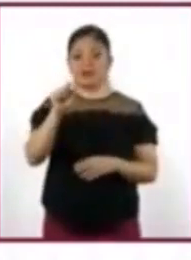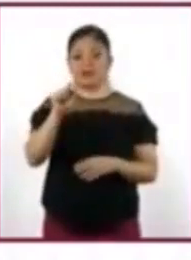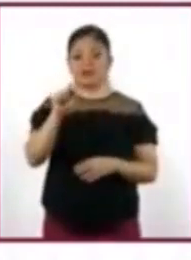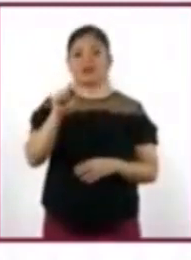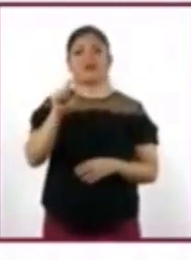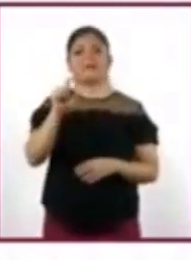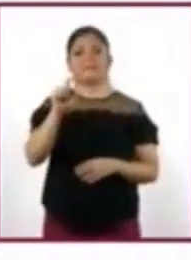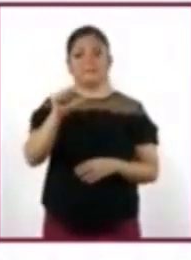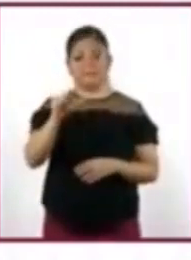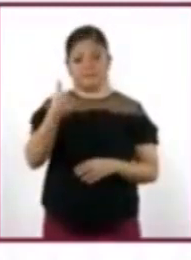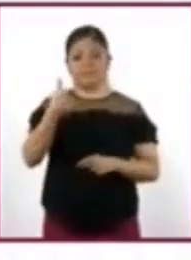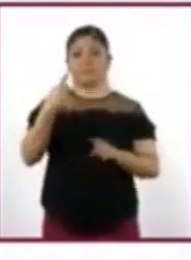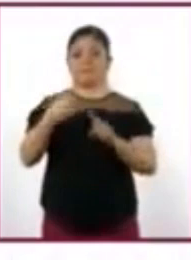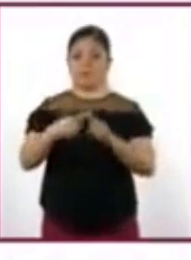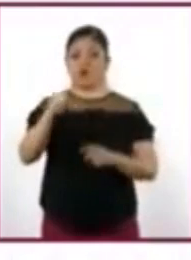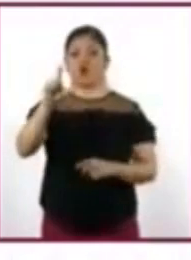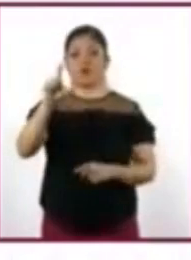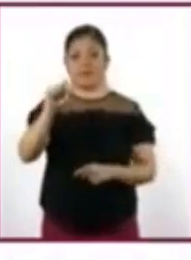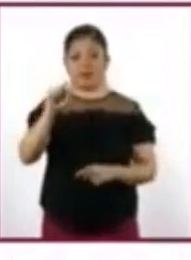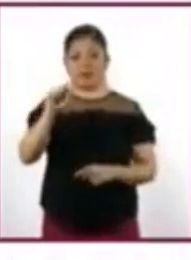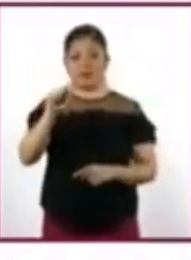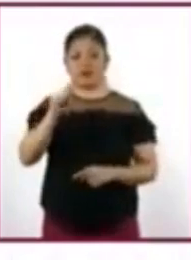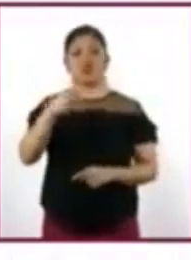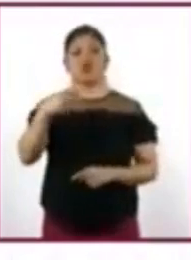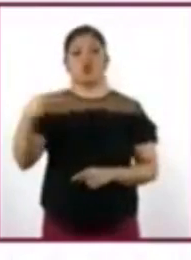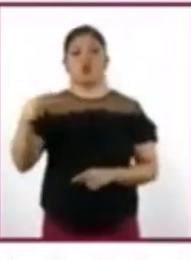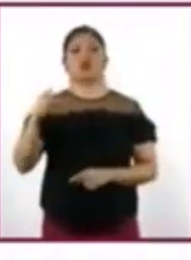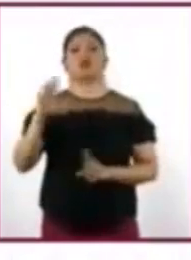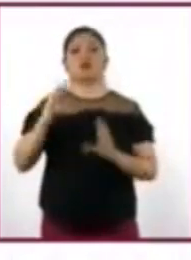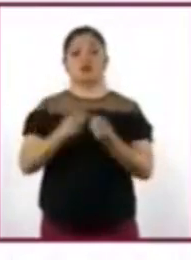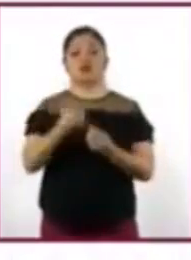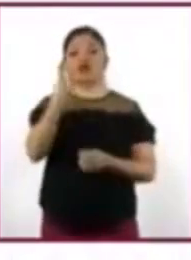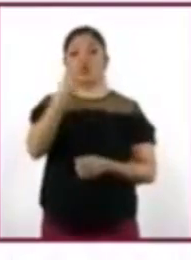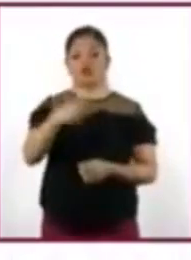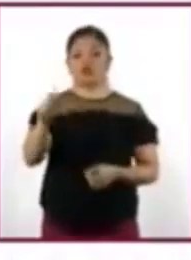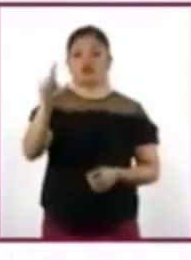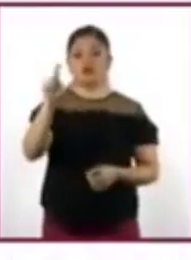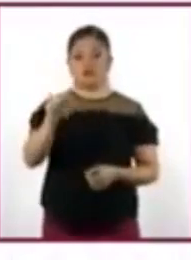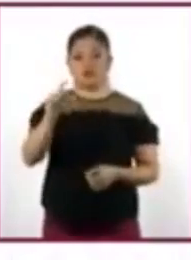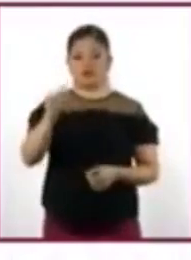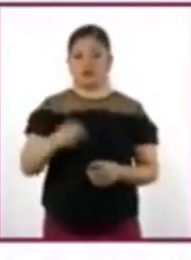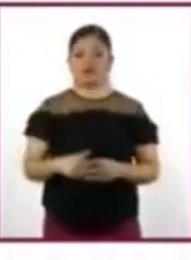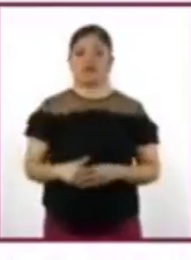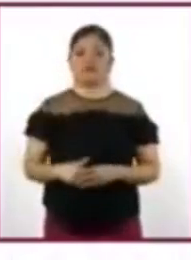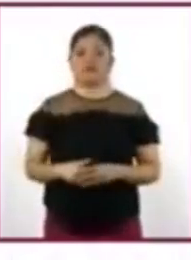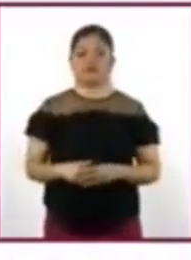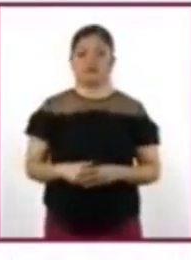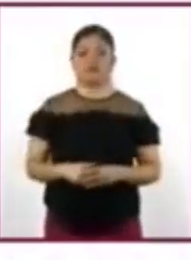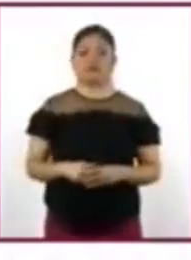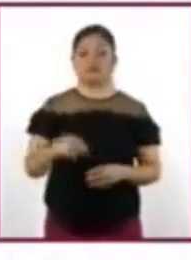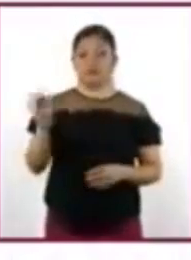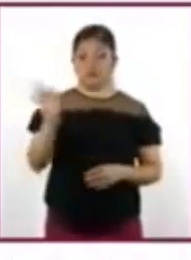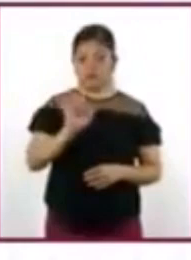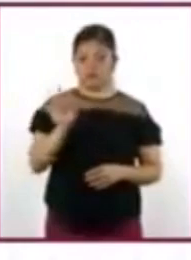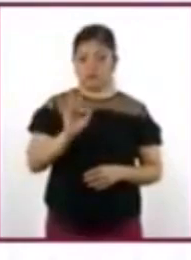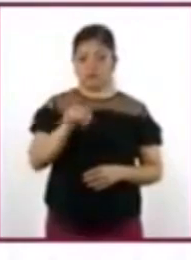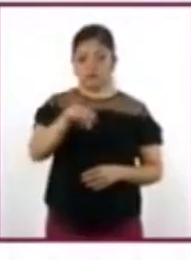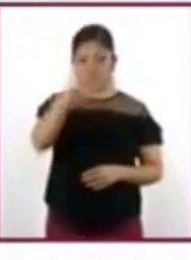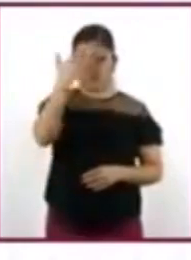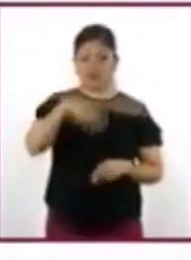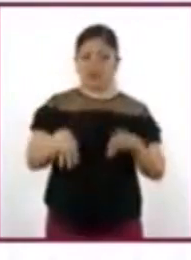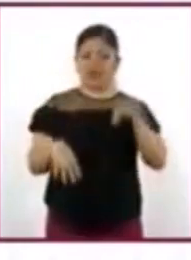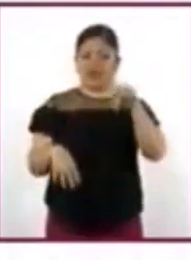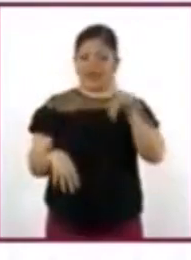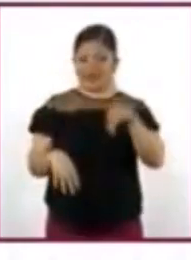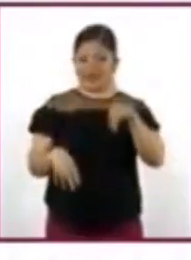que será 11 por 20, que es igual a 220. Entonces, si denotamos por n